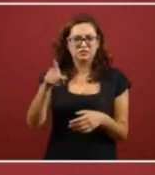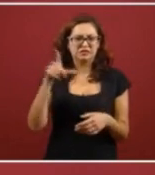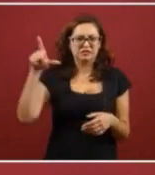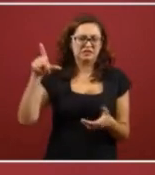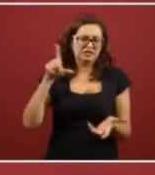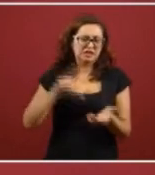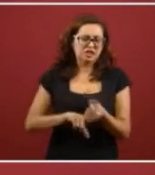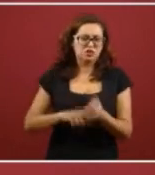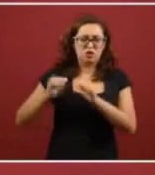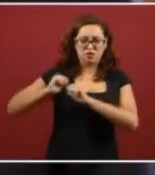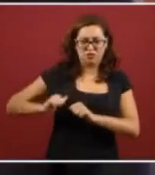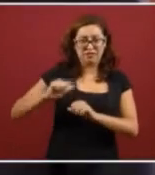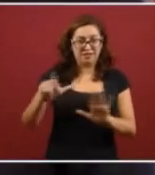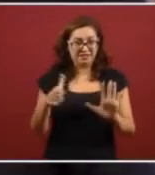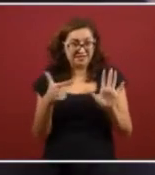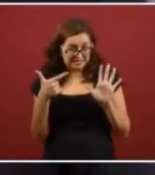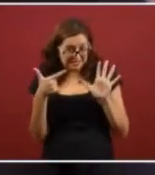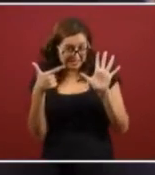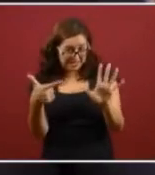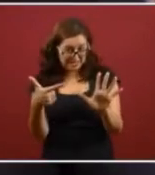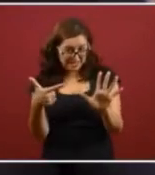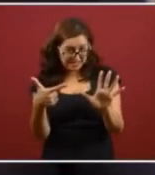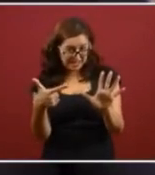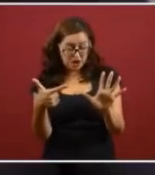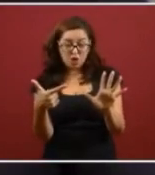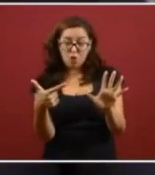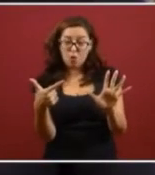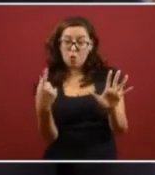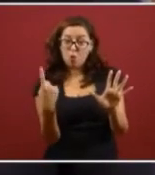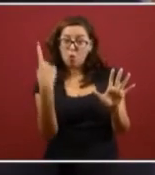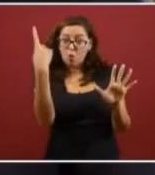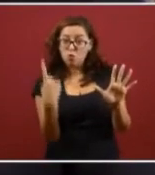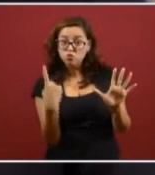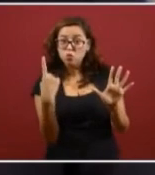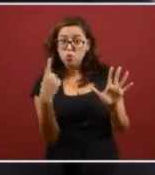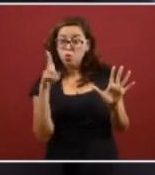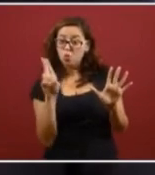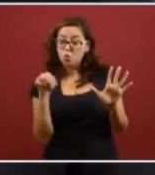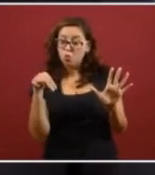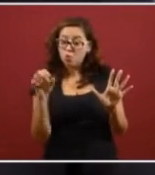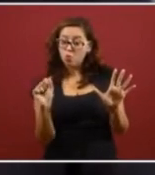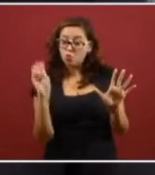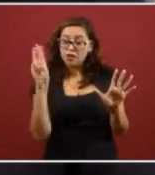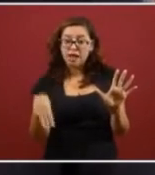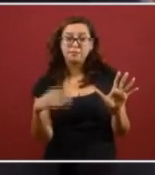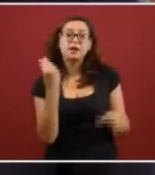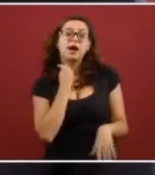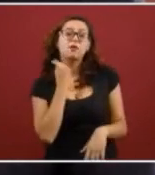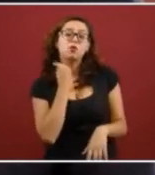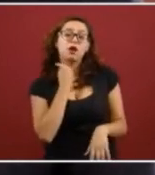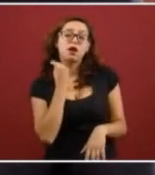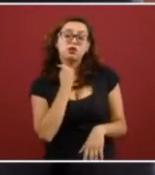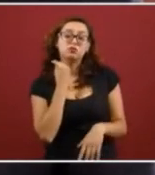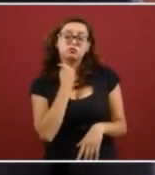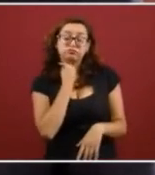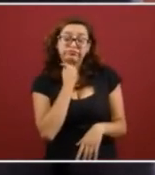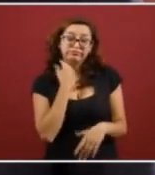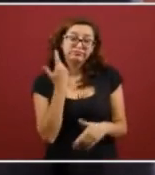vicegobernadores, governors, uno one era de la UNAM, was from y es UNAM, abogado, and he was an